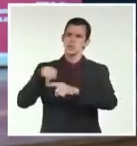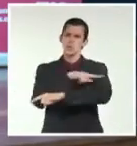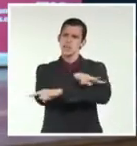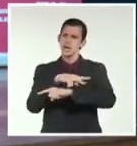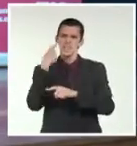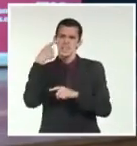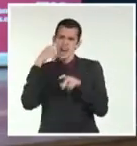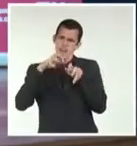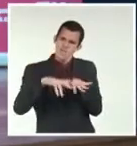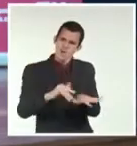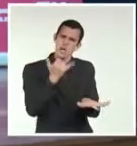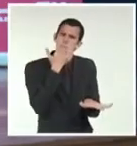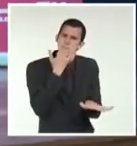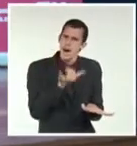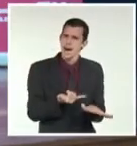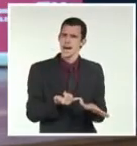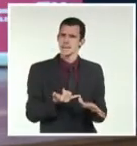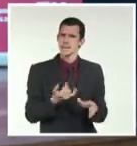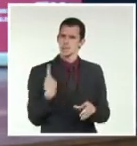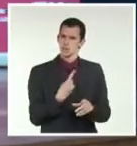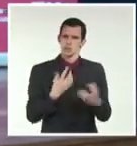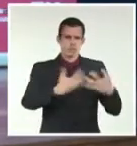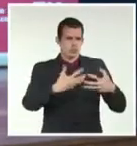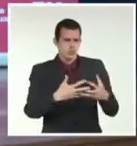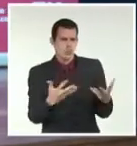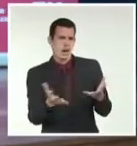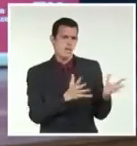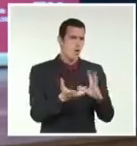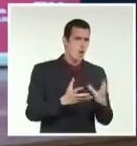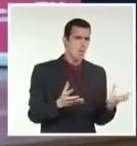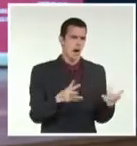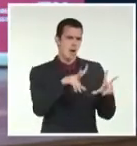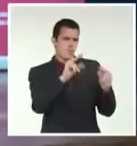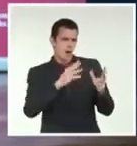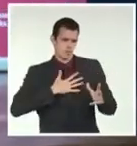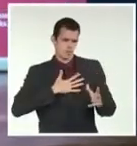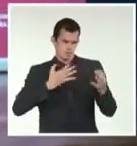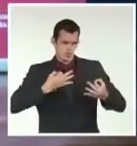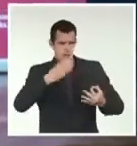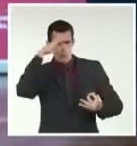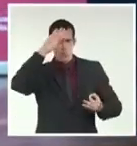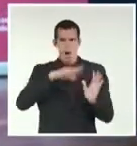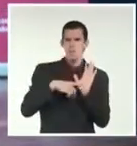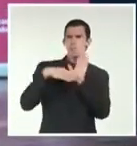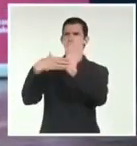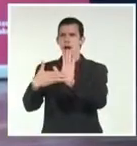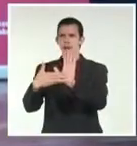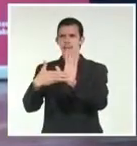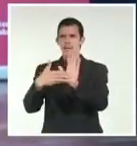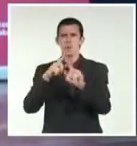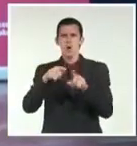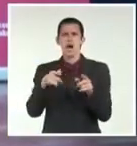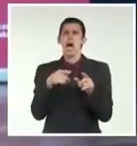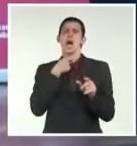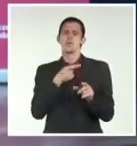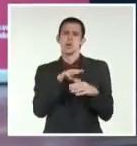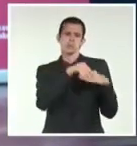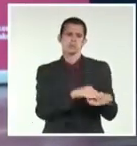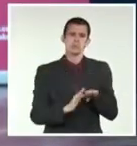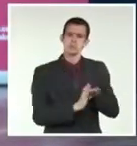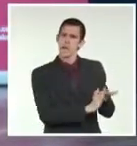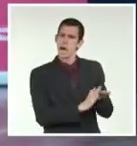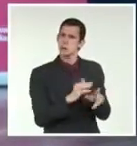produciendo contenidos, también brindando una visión alternativa sobre nuestra realidad, que elabore las